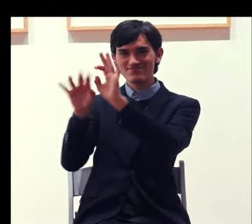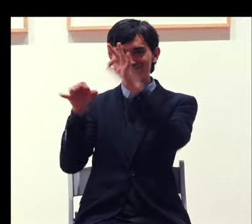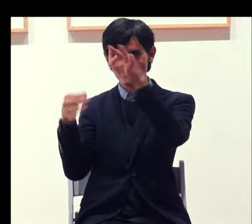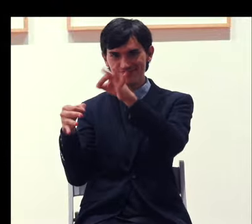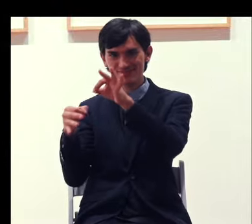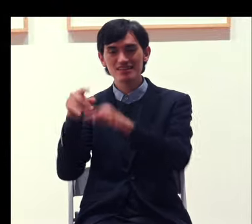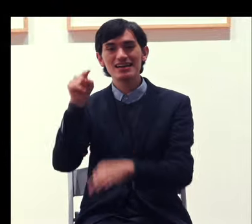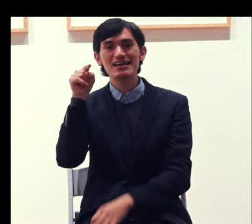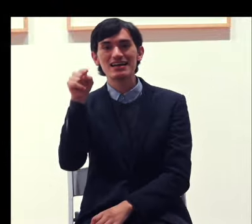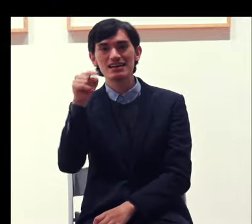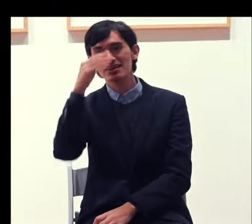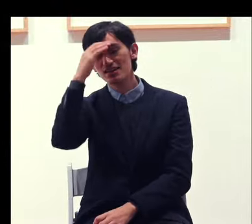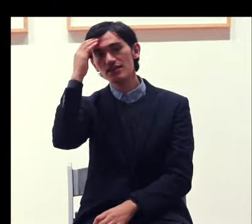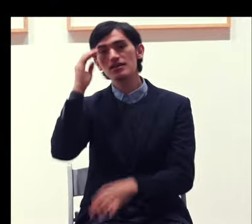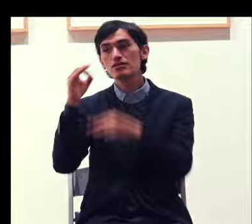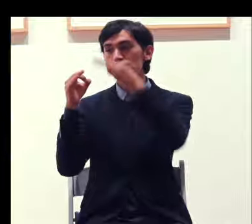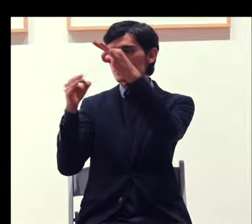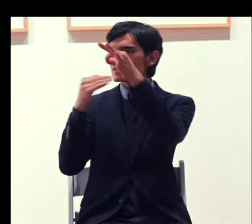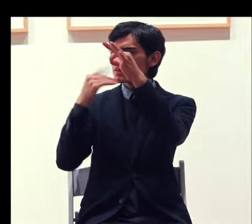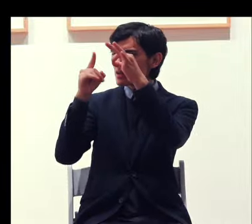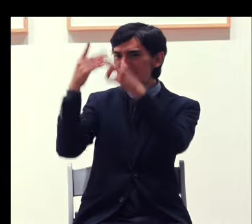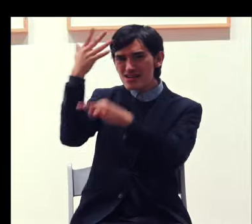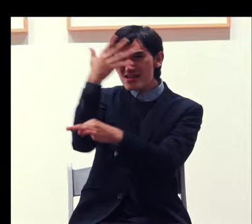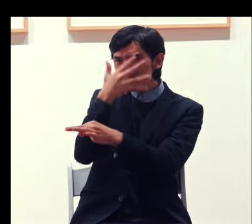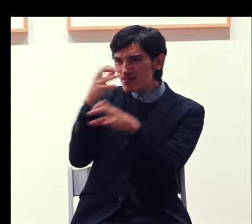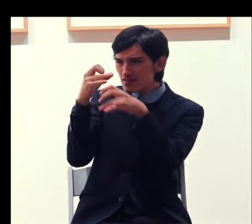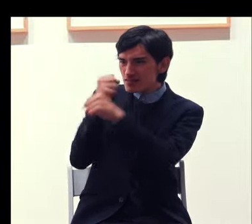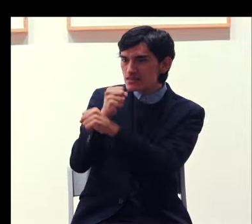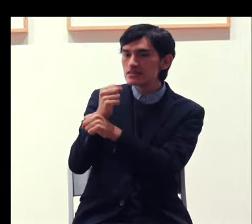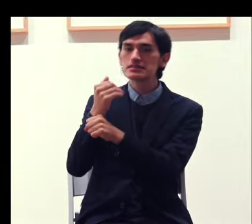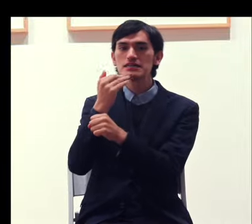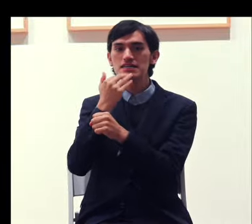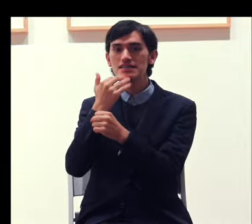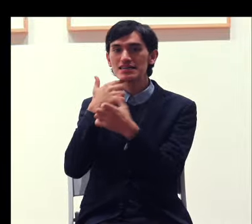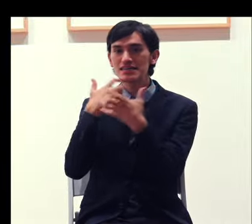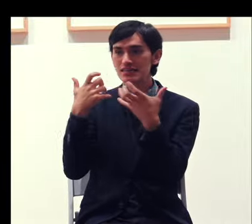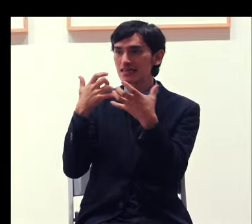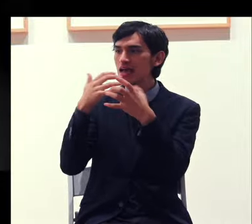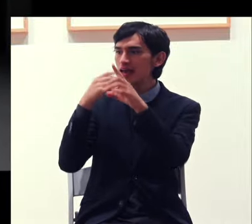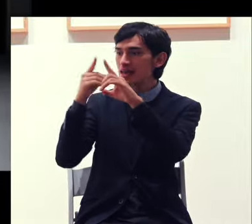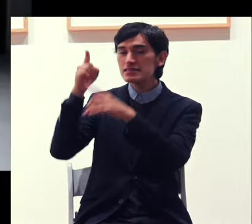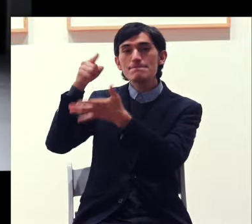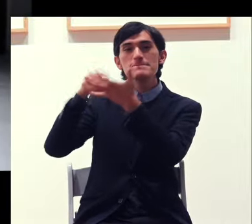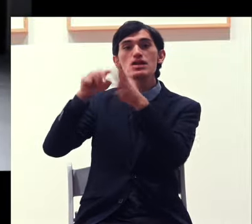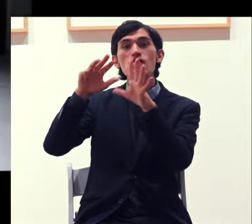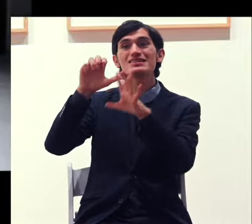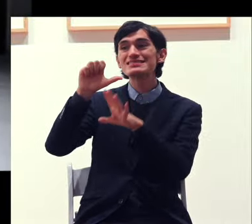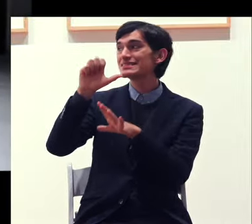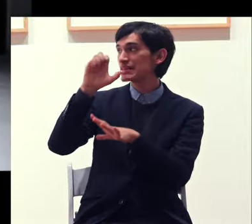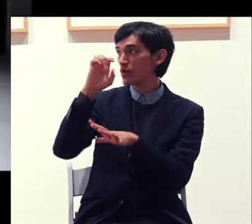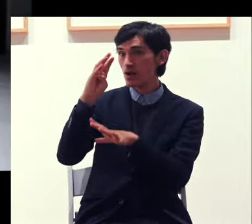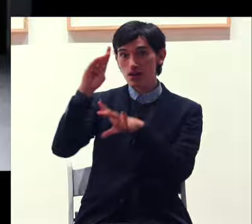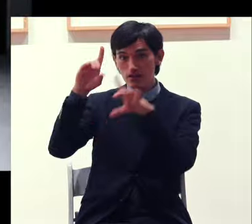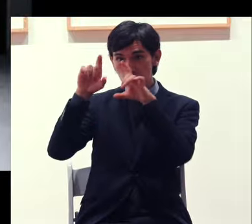En ellos, sombras blancas mascan y fragilizan el negro. Multitud, un grabado pequeño que está ahí,